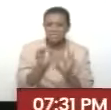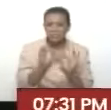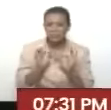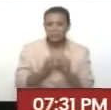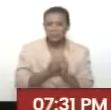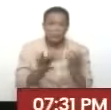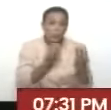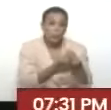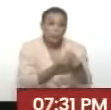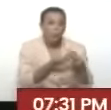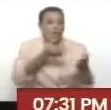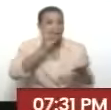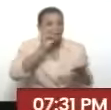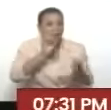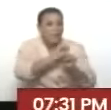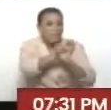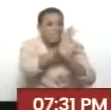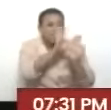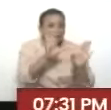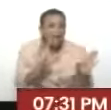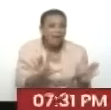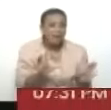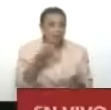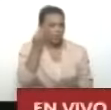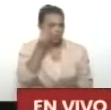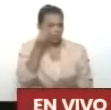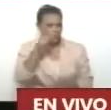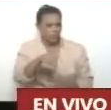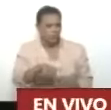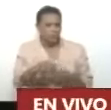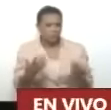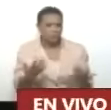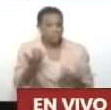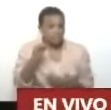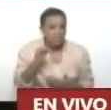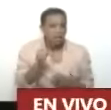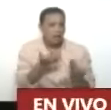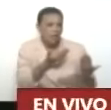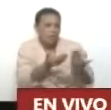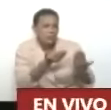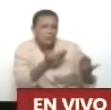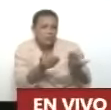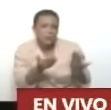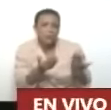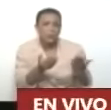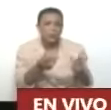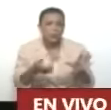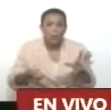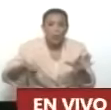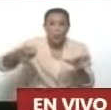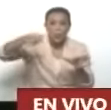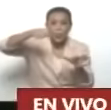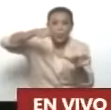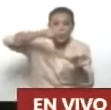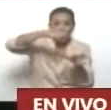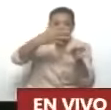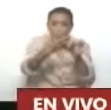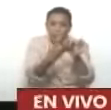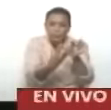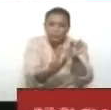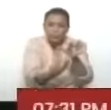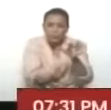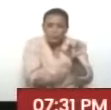Y nos tomamos nuestro cafecito. Pues había gente que no creía en la manga de colar, pero sí la tenemos. A esa manga de colar usted le echa tierra y sale café.